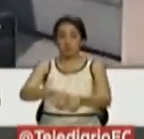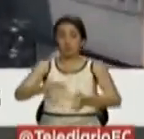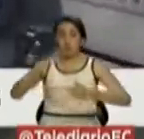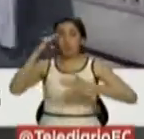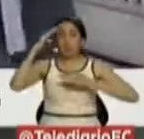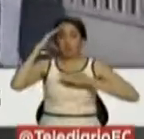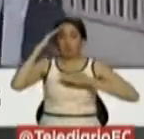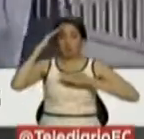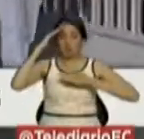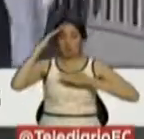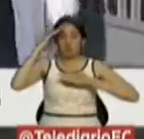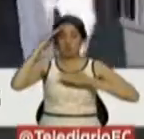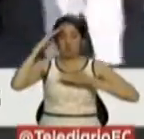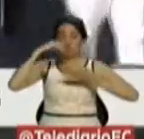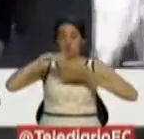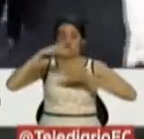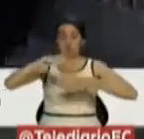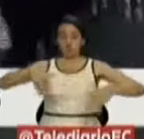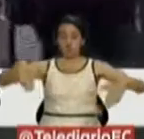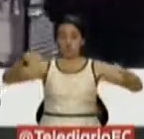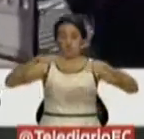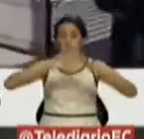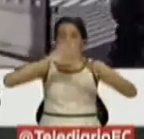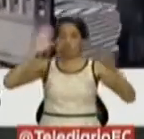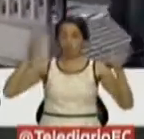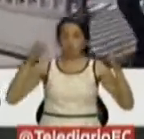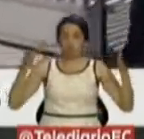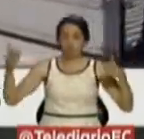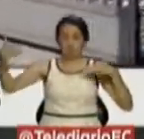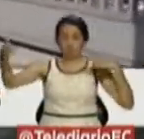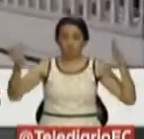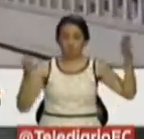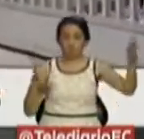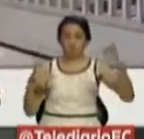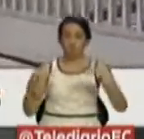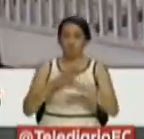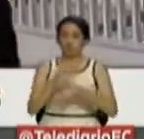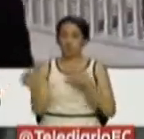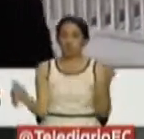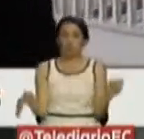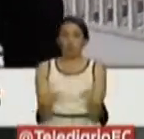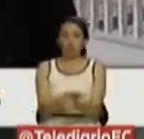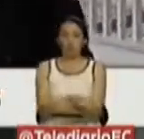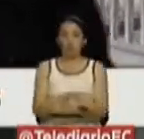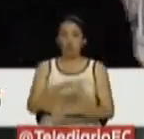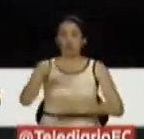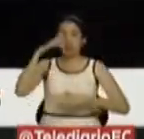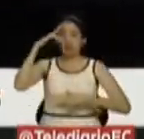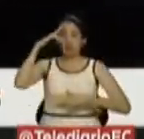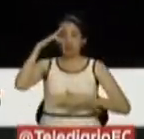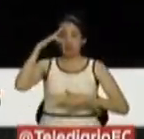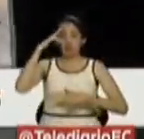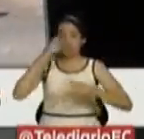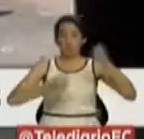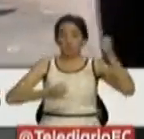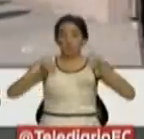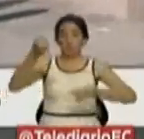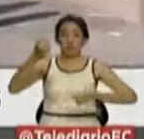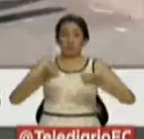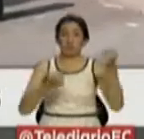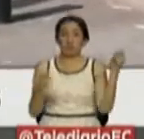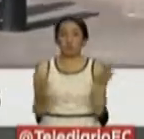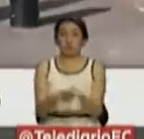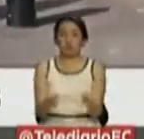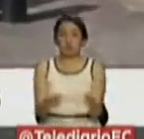puerta principal y en la puerta secundaria, sino en los exteriores, de varios patrulleros en motocicleta, en vehículo, dando